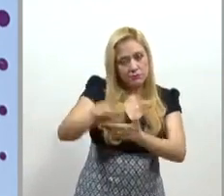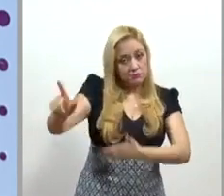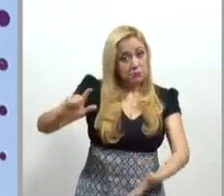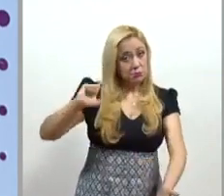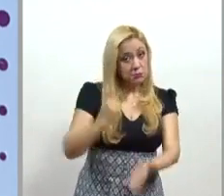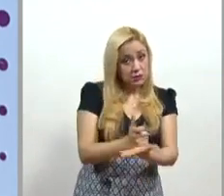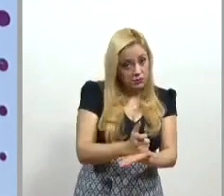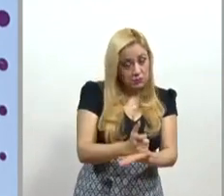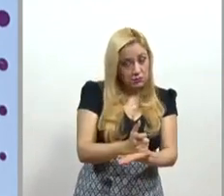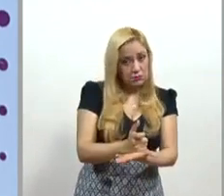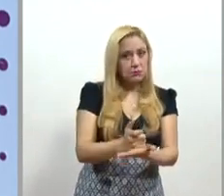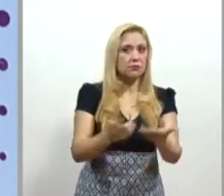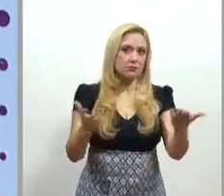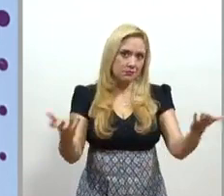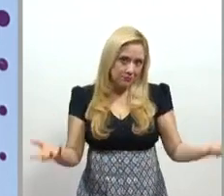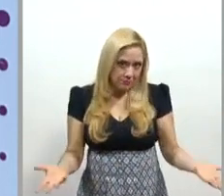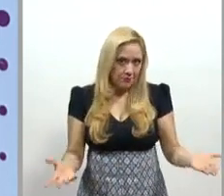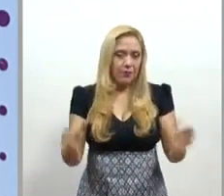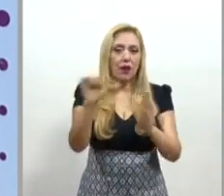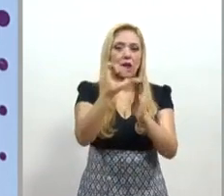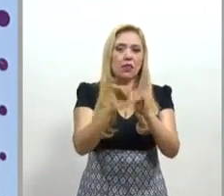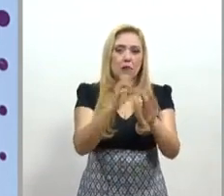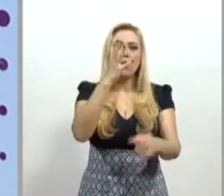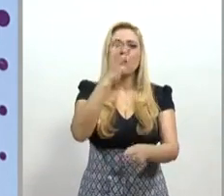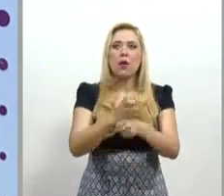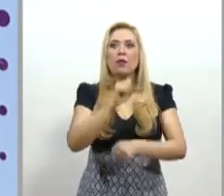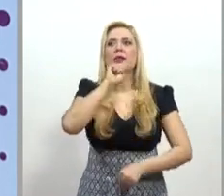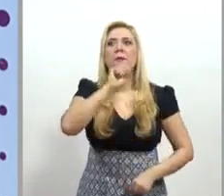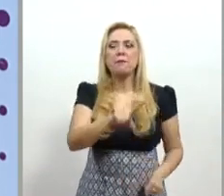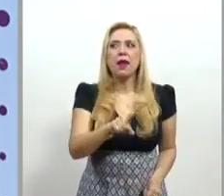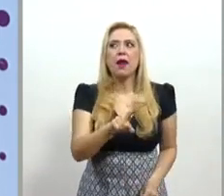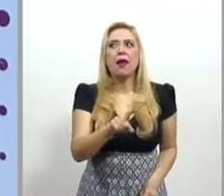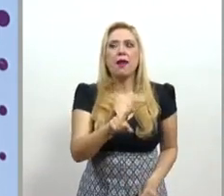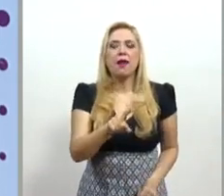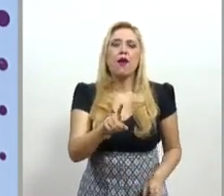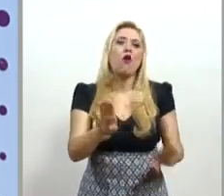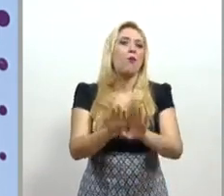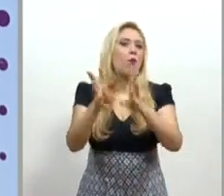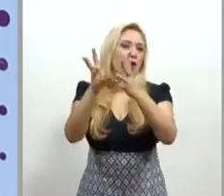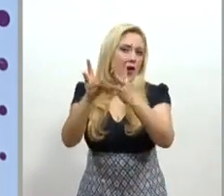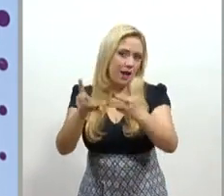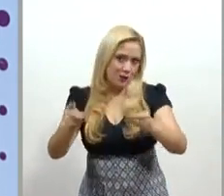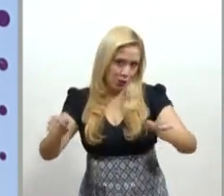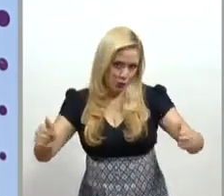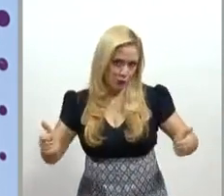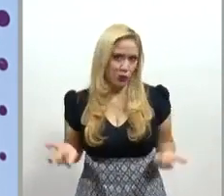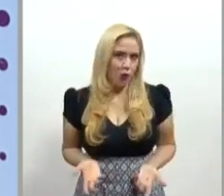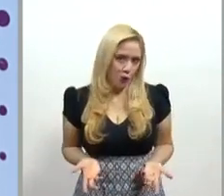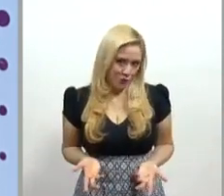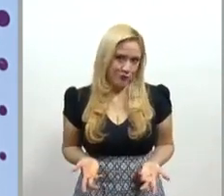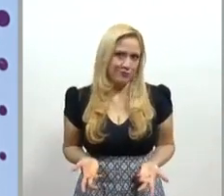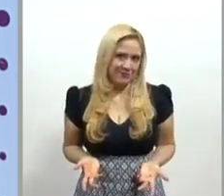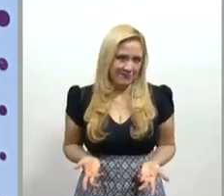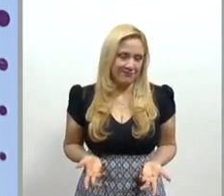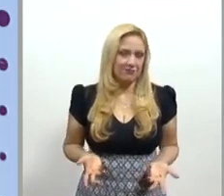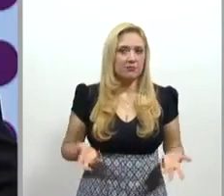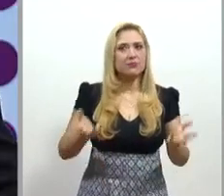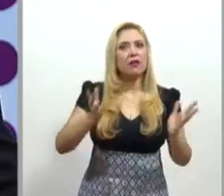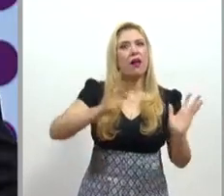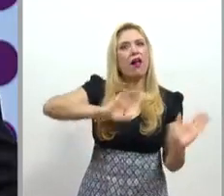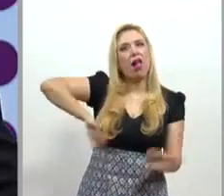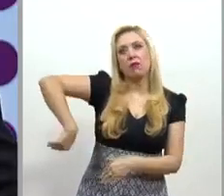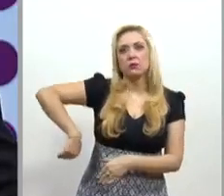derecho humano en el artículo cuarto trae aparejado también una especie de remedio. Y esto no puede dejarse en aislado, tiene